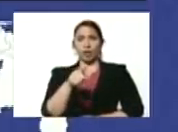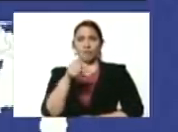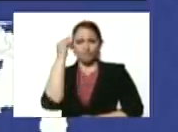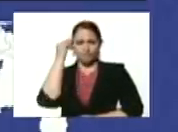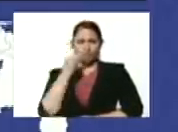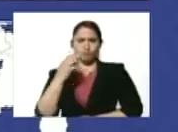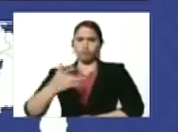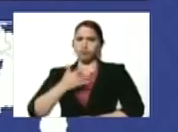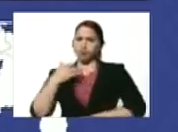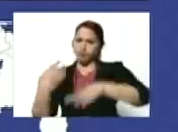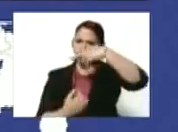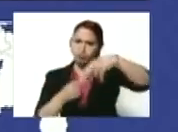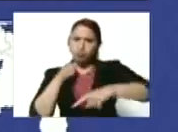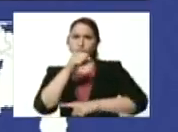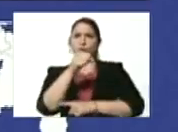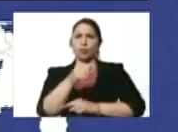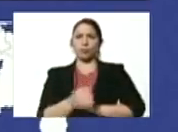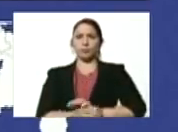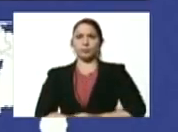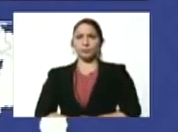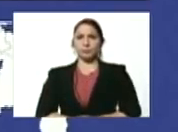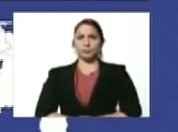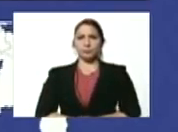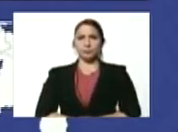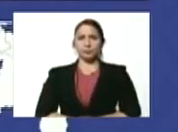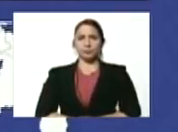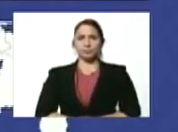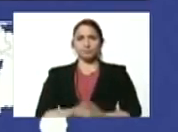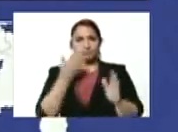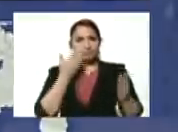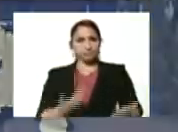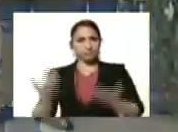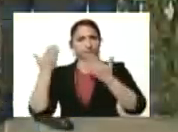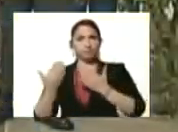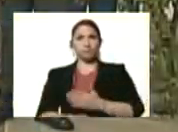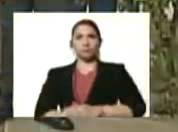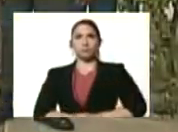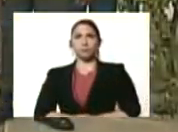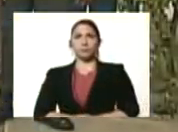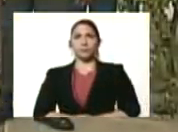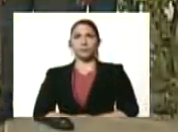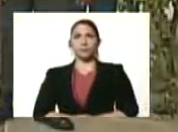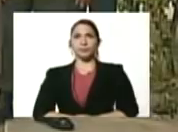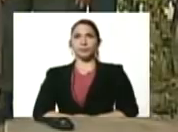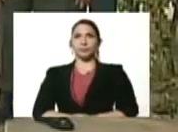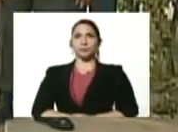bolivariano, revolucionario, adelante.